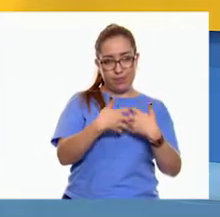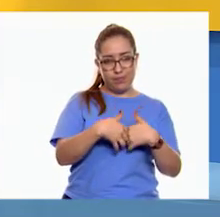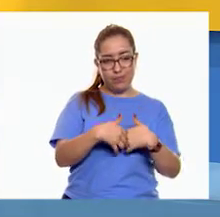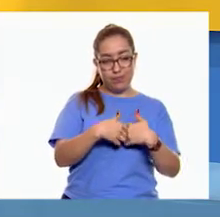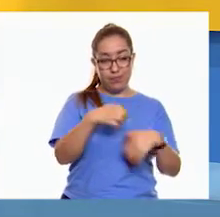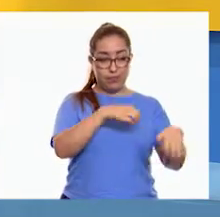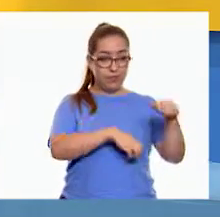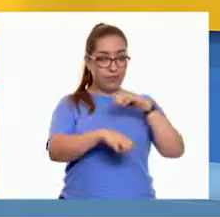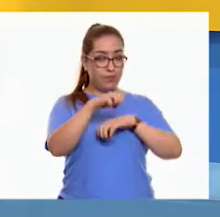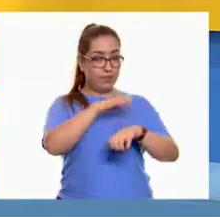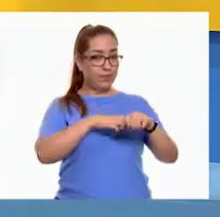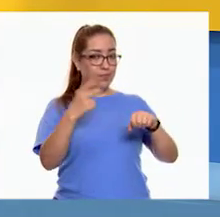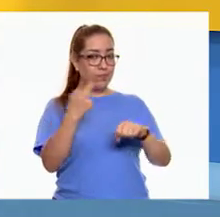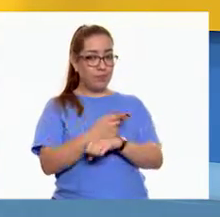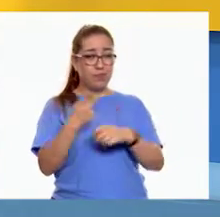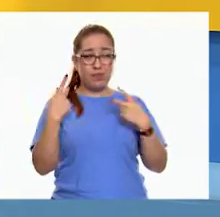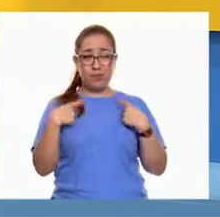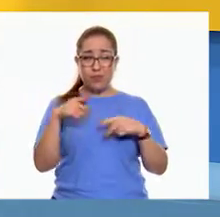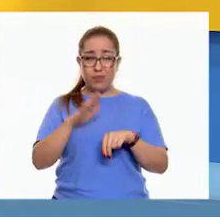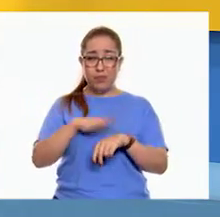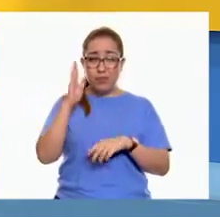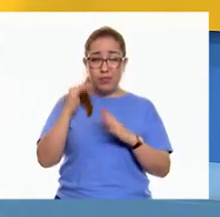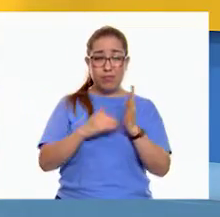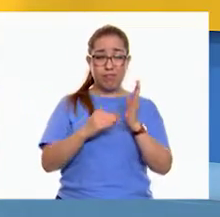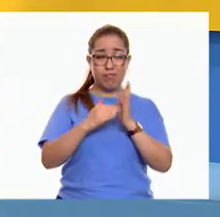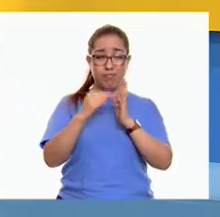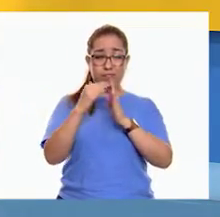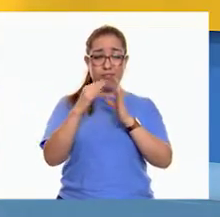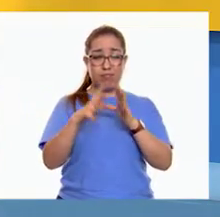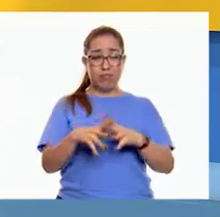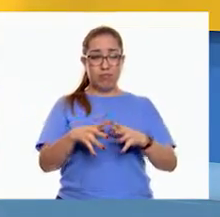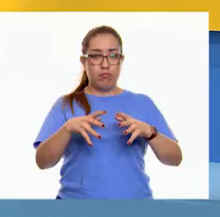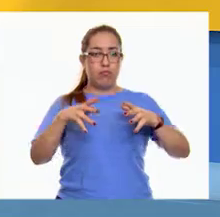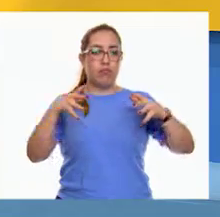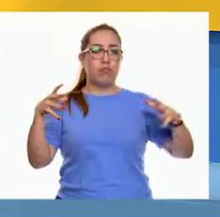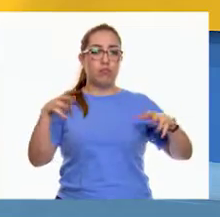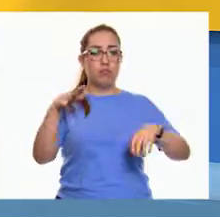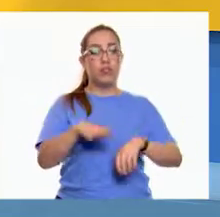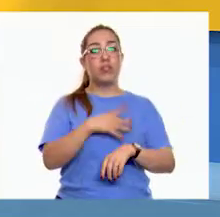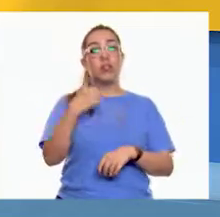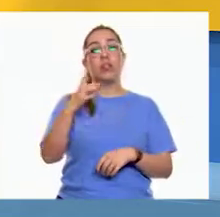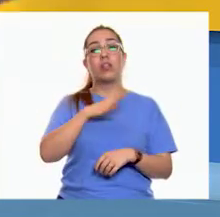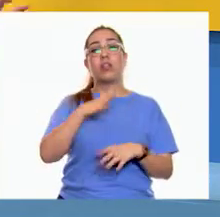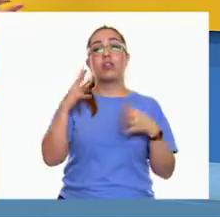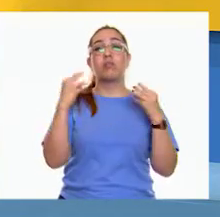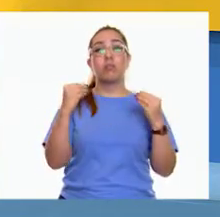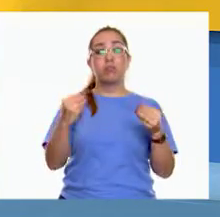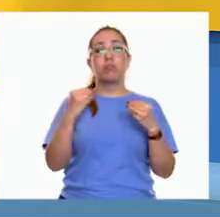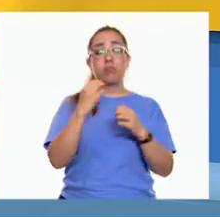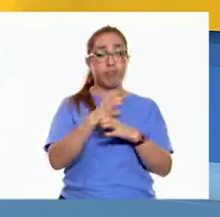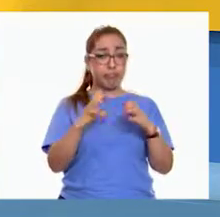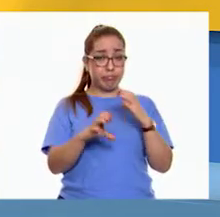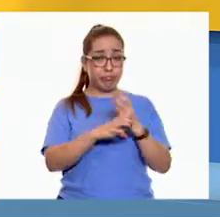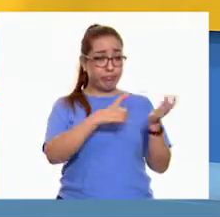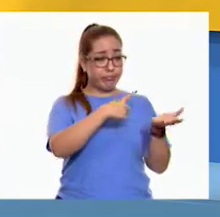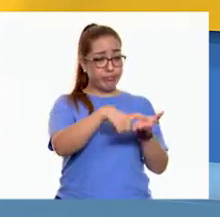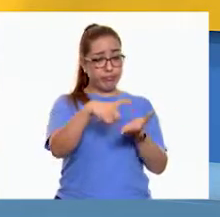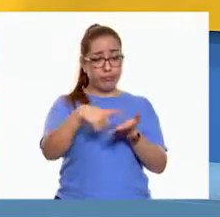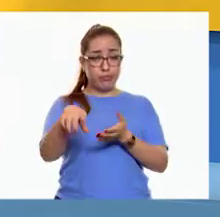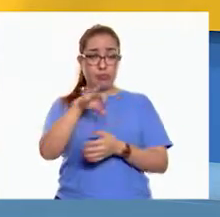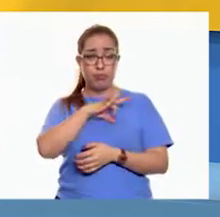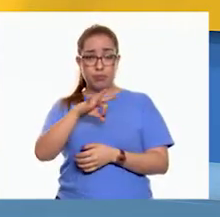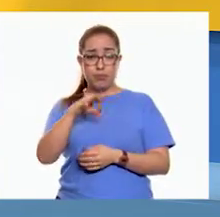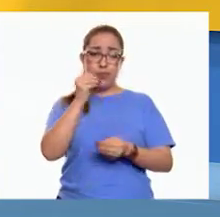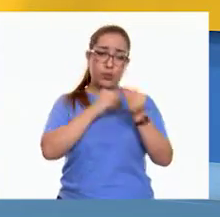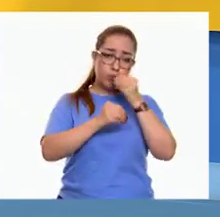el crecimiento de la población. Gracias a que la industrialización genera una abundante producción de bienes y de servicios, como